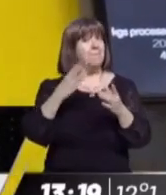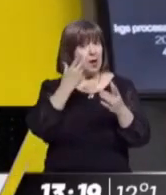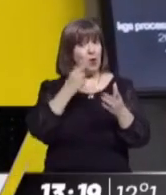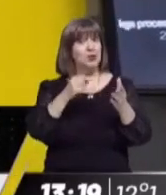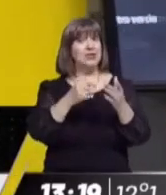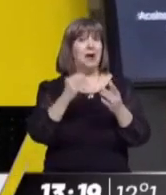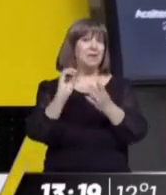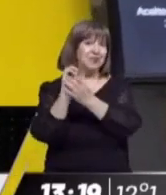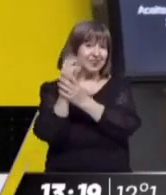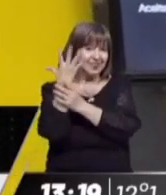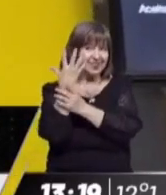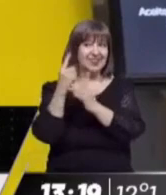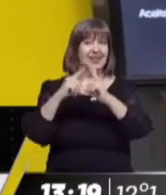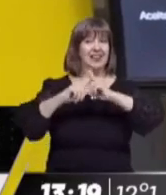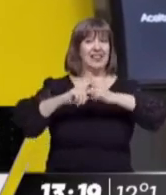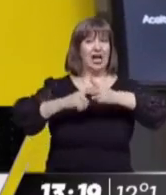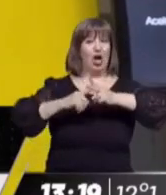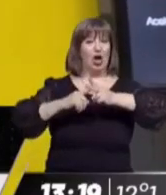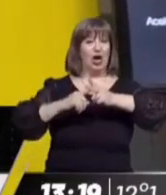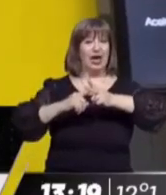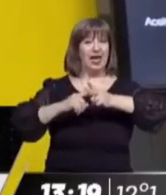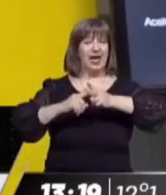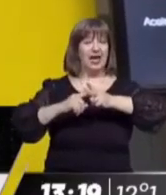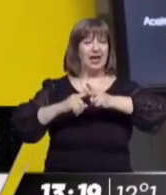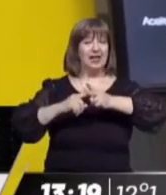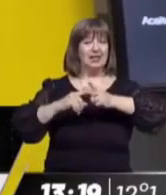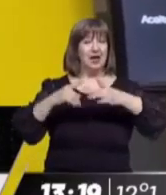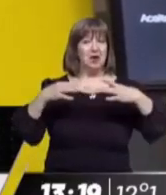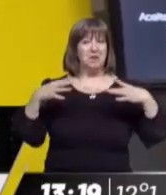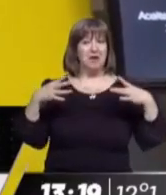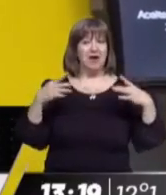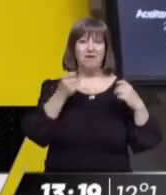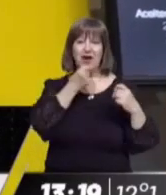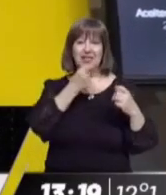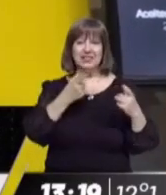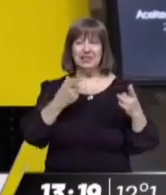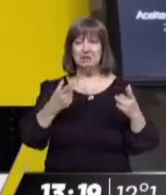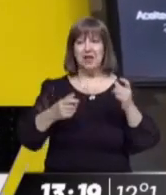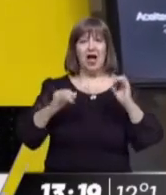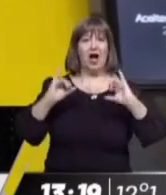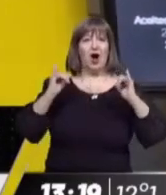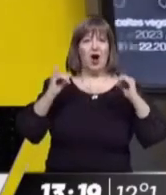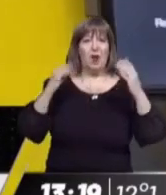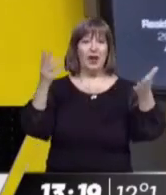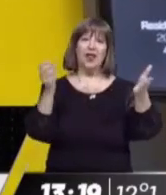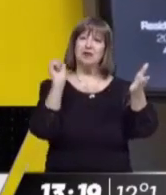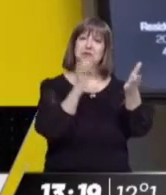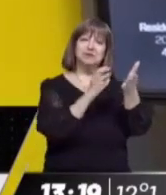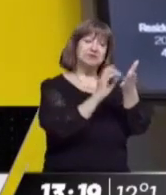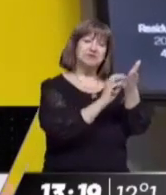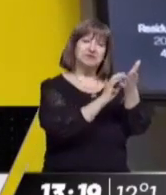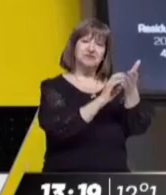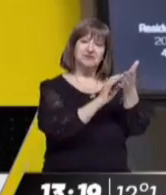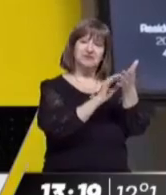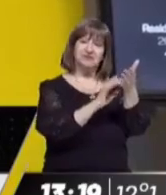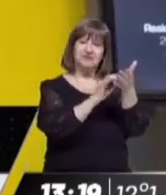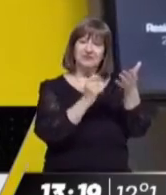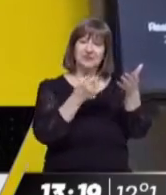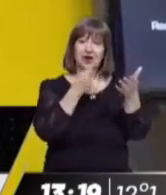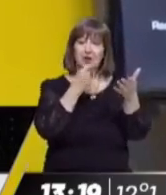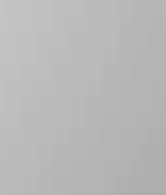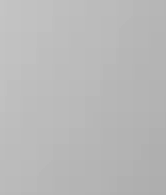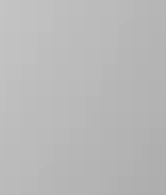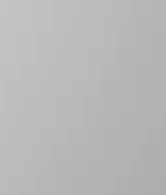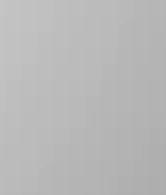innovación y mejores herramientas lo hacen más sencillo y invitan a las nuevas generaciones a comprometerse con el reciclado que es parte de ancial de la